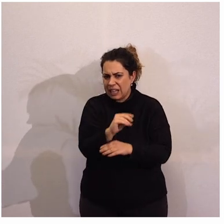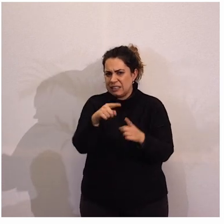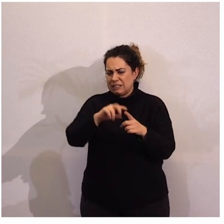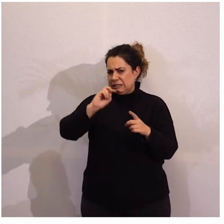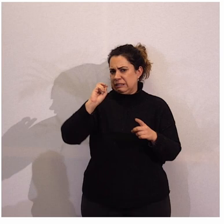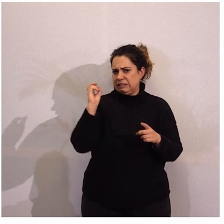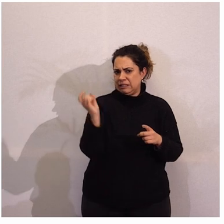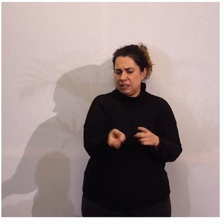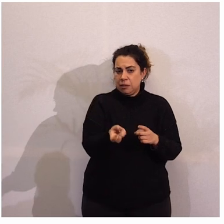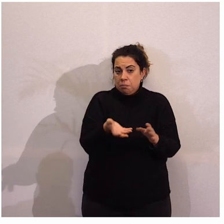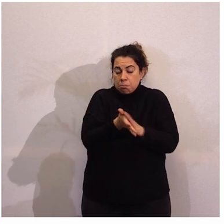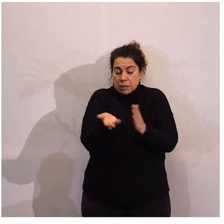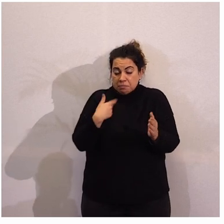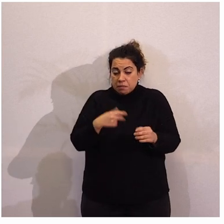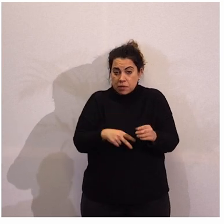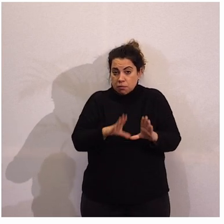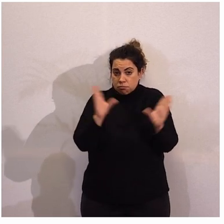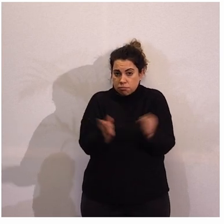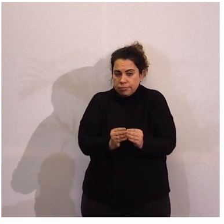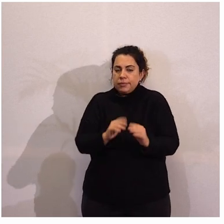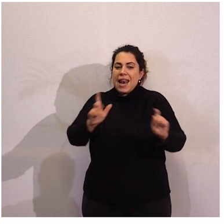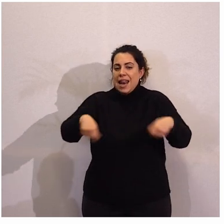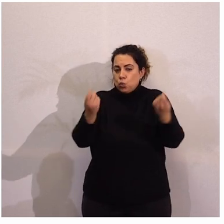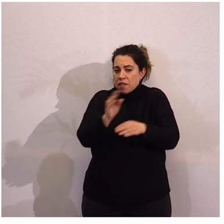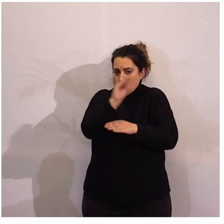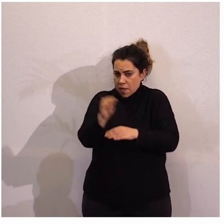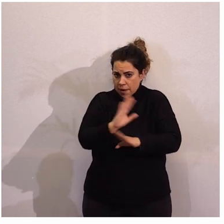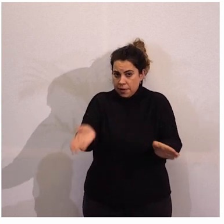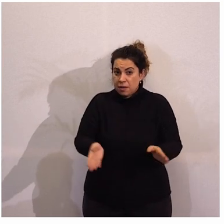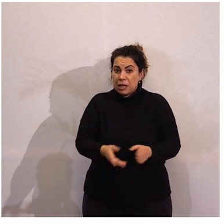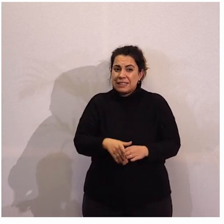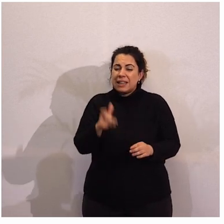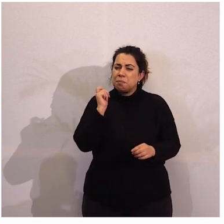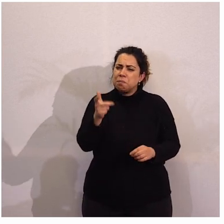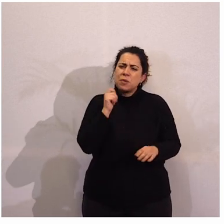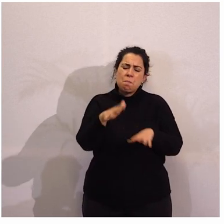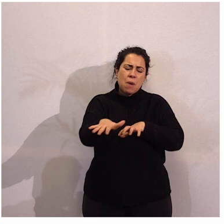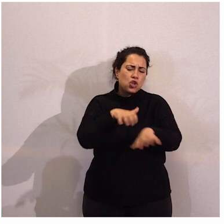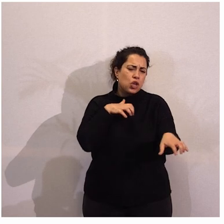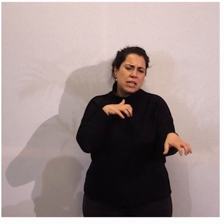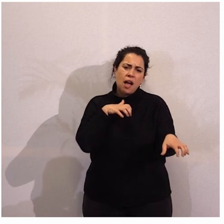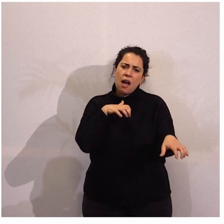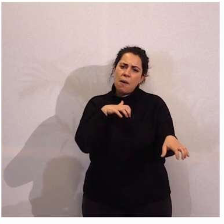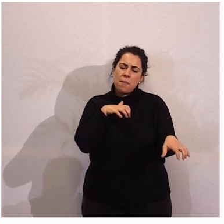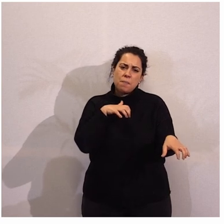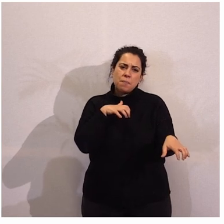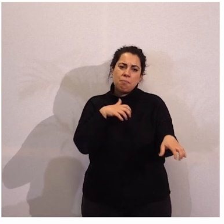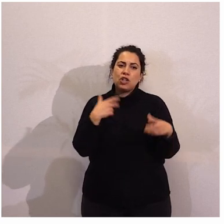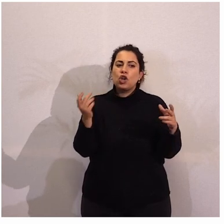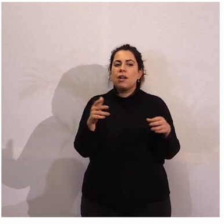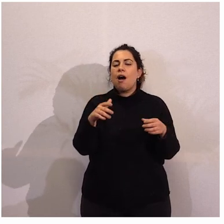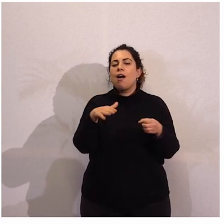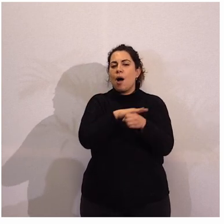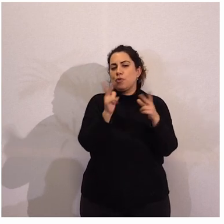el cuidado de la naturaleza. Y el que más tiene, pues el que más nos llama es el